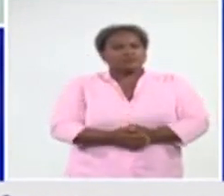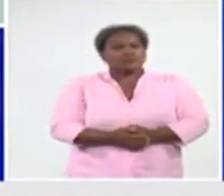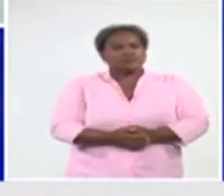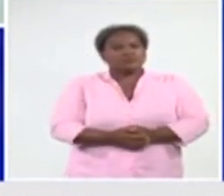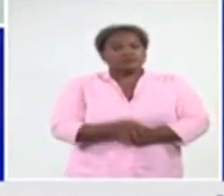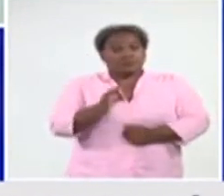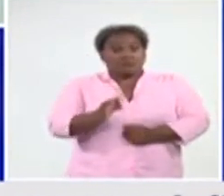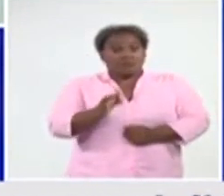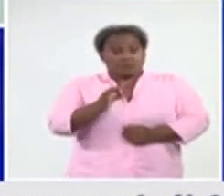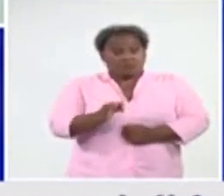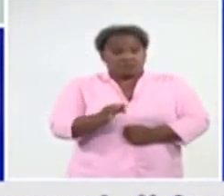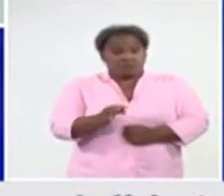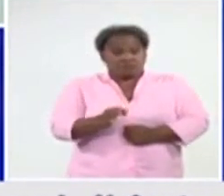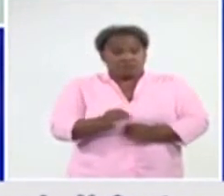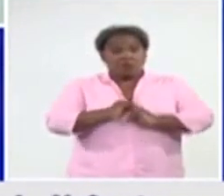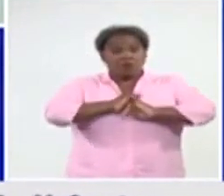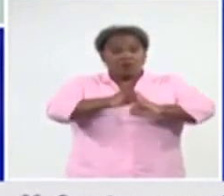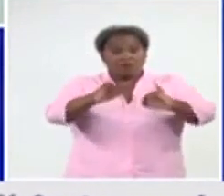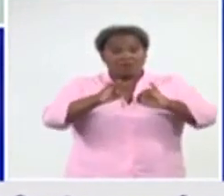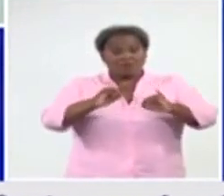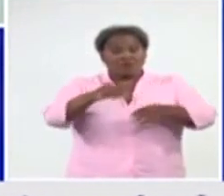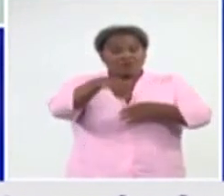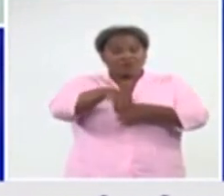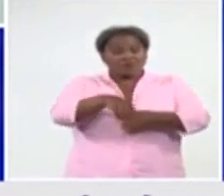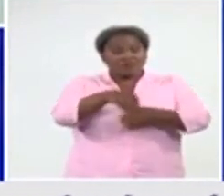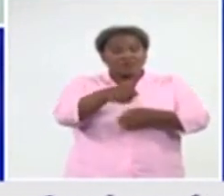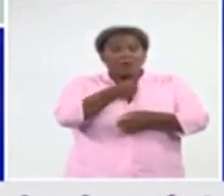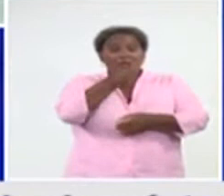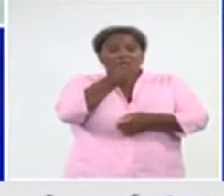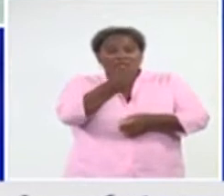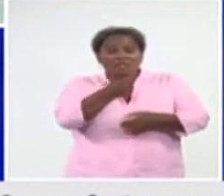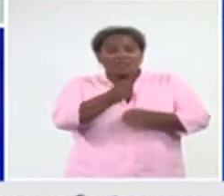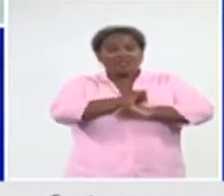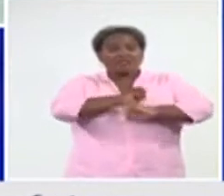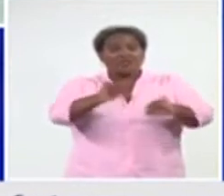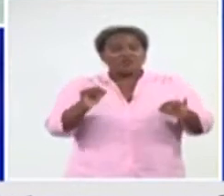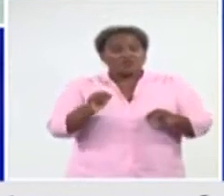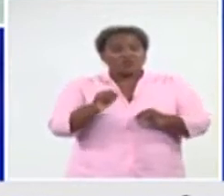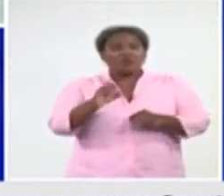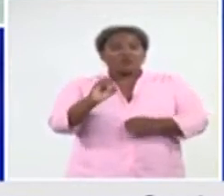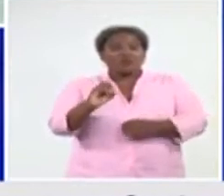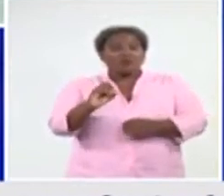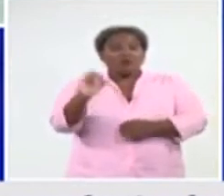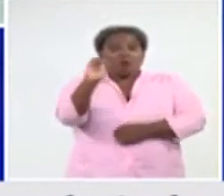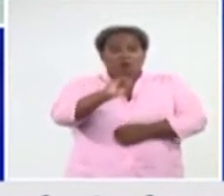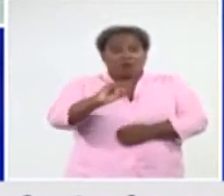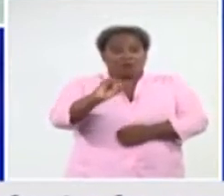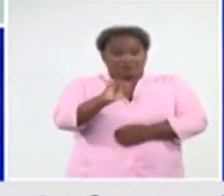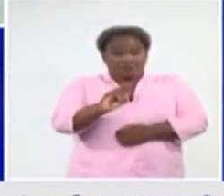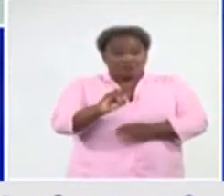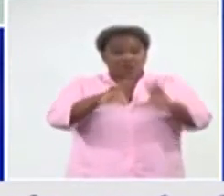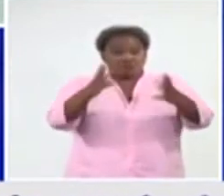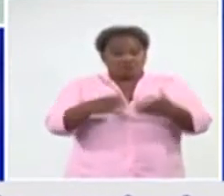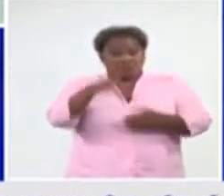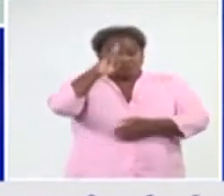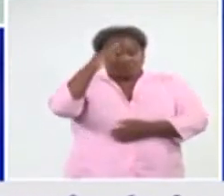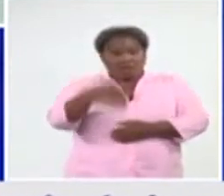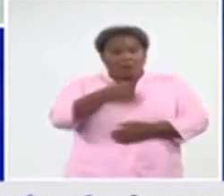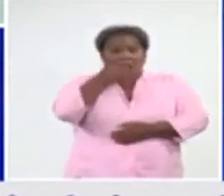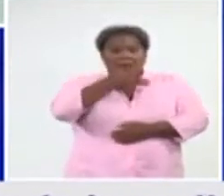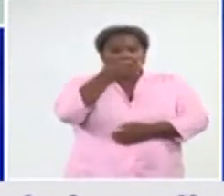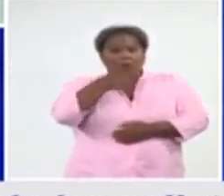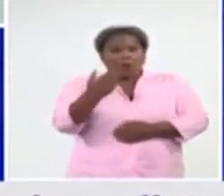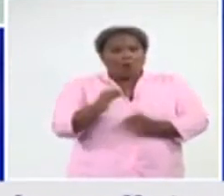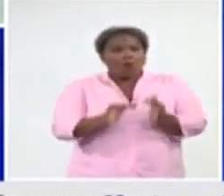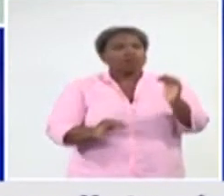agencias de noticias han estado informando, y la Organización Mundial y Panamericana de la Salud, cómo se ha producido un